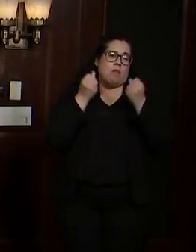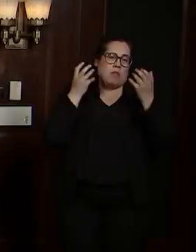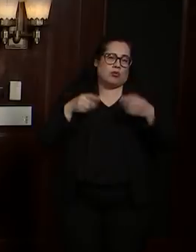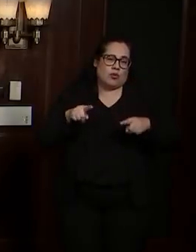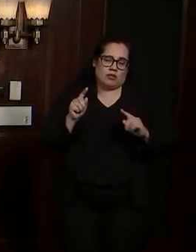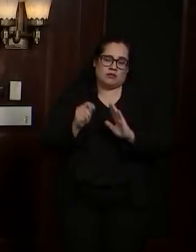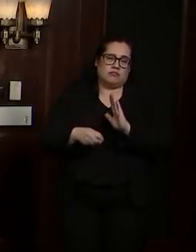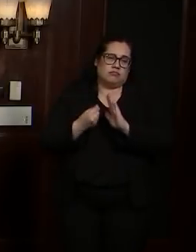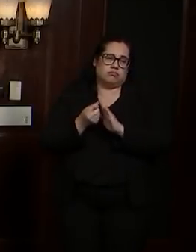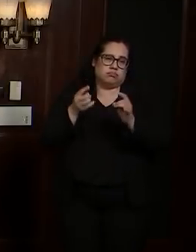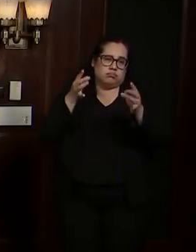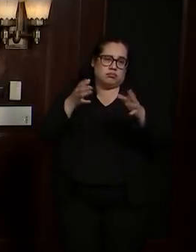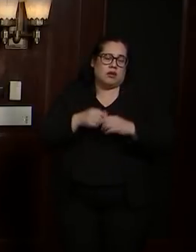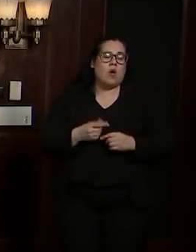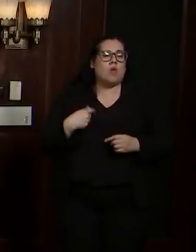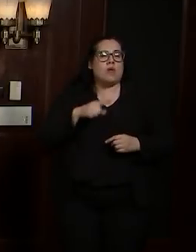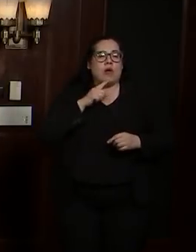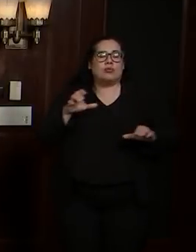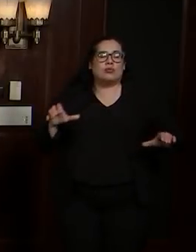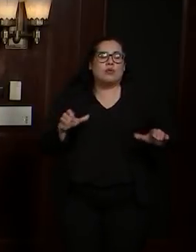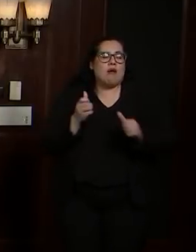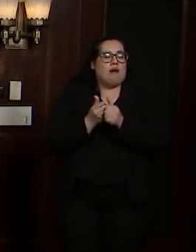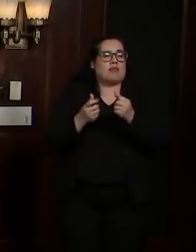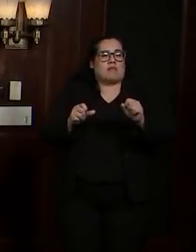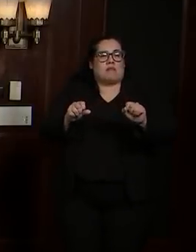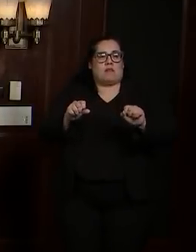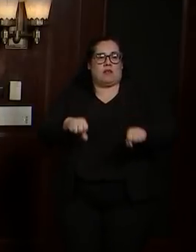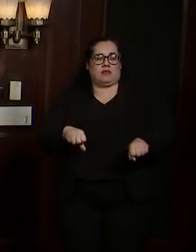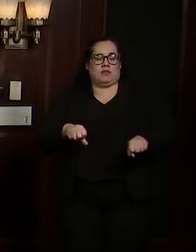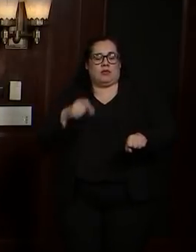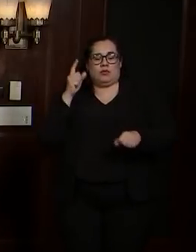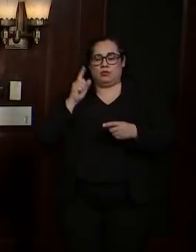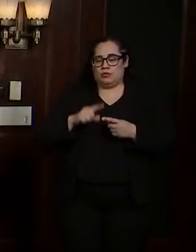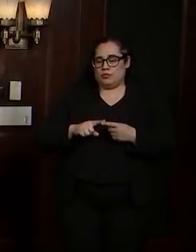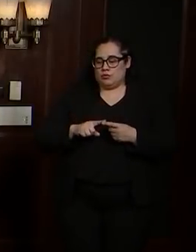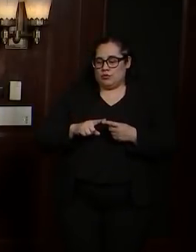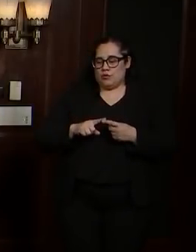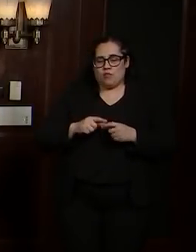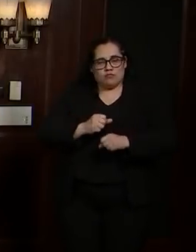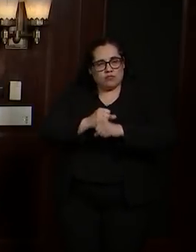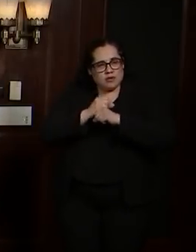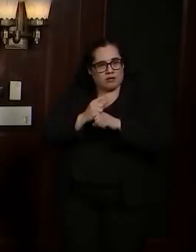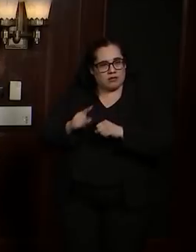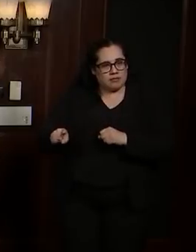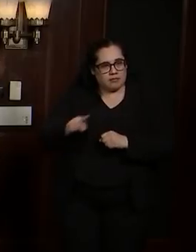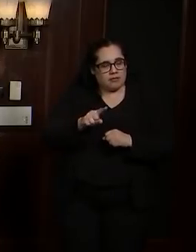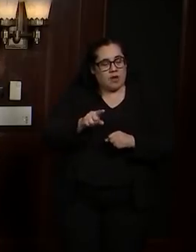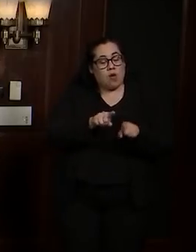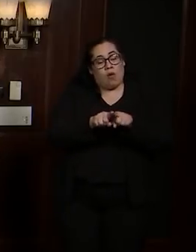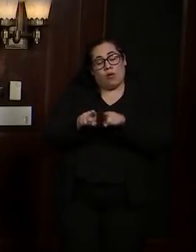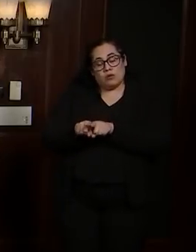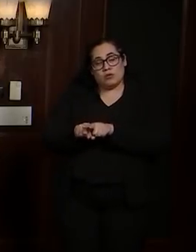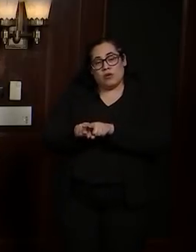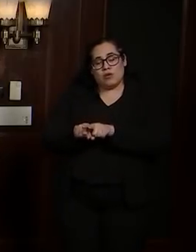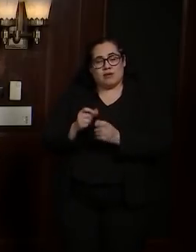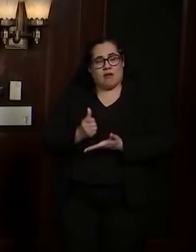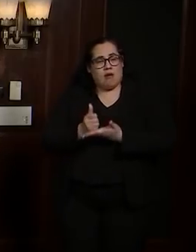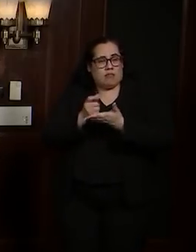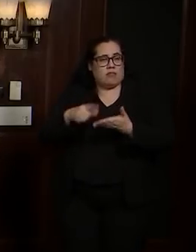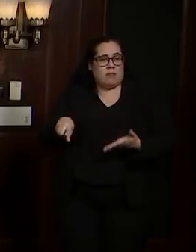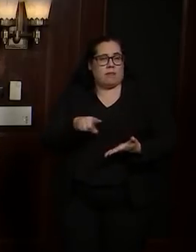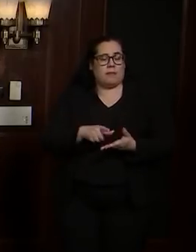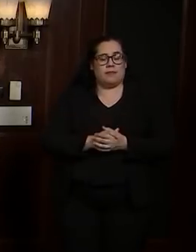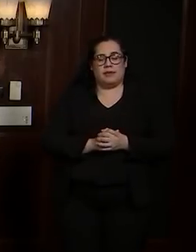durante esta crisis y estamos haciendo todo lo posible para protegerles y también